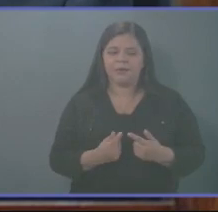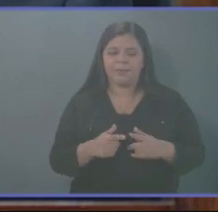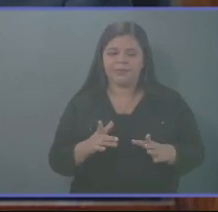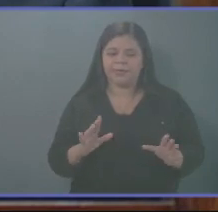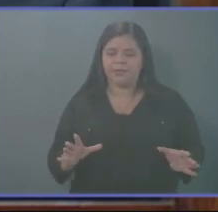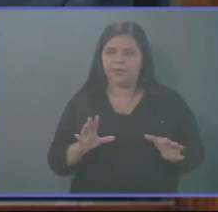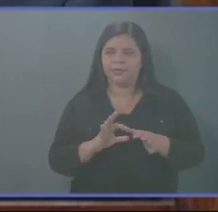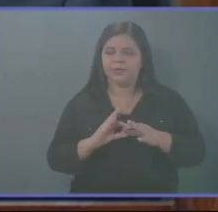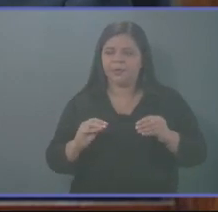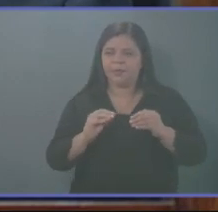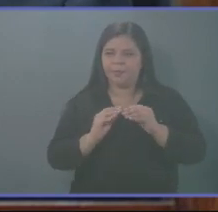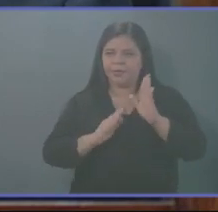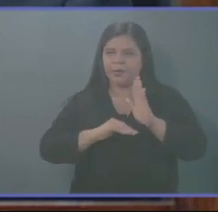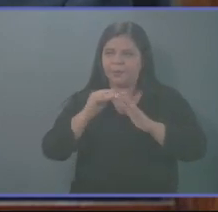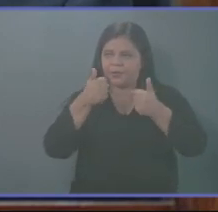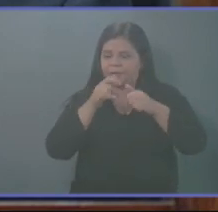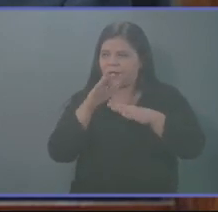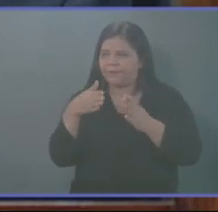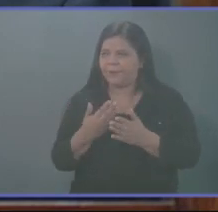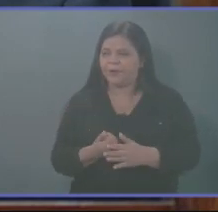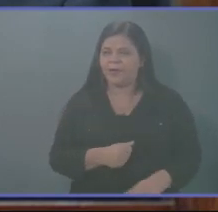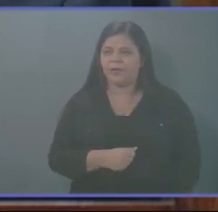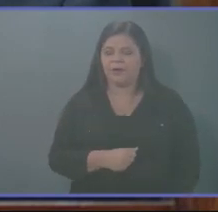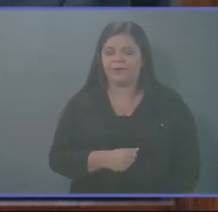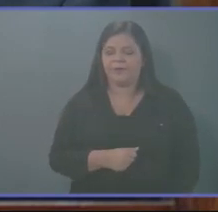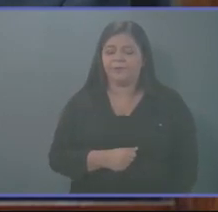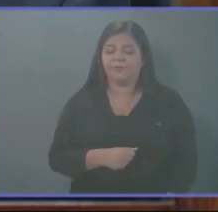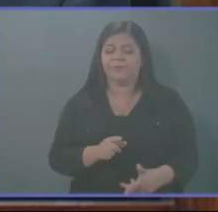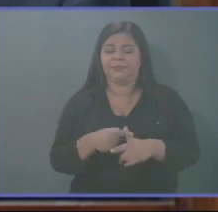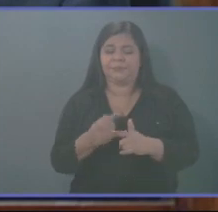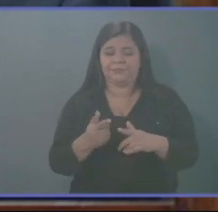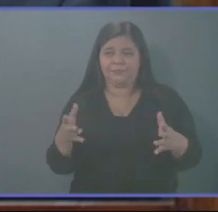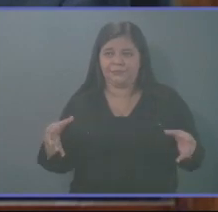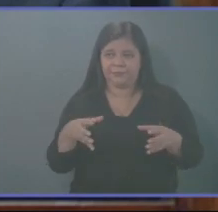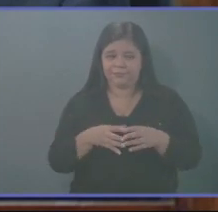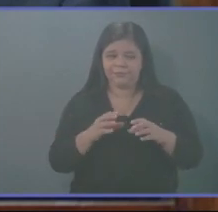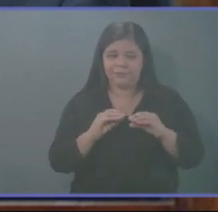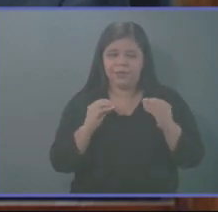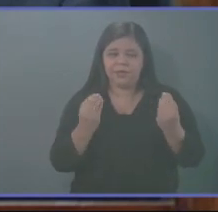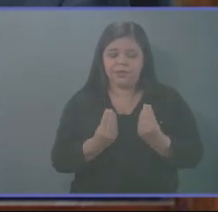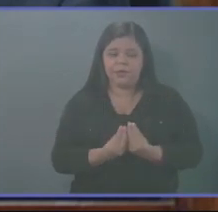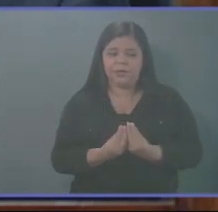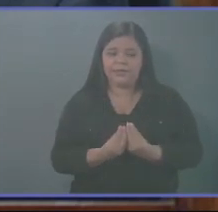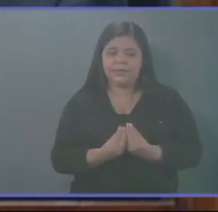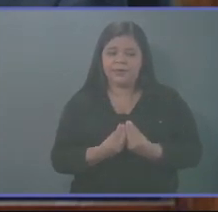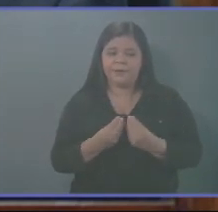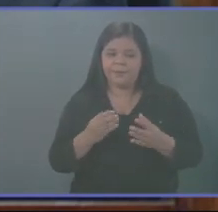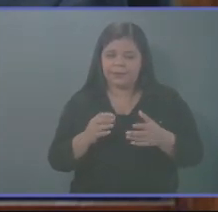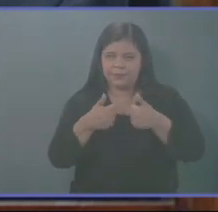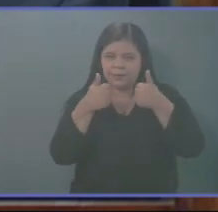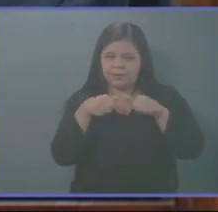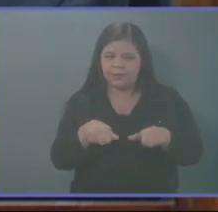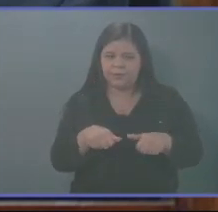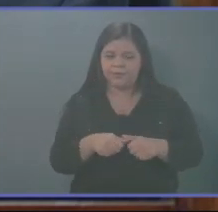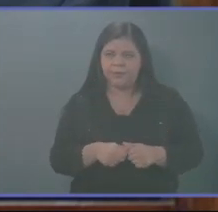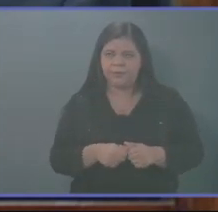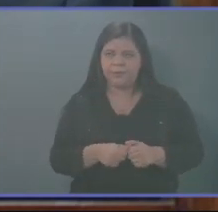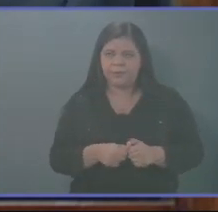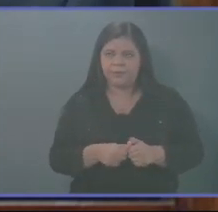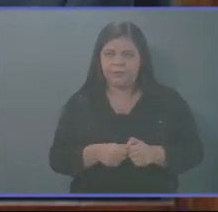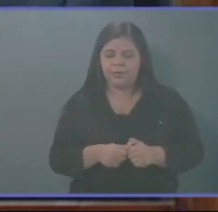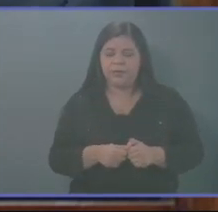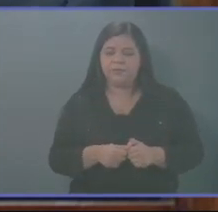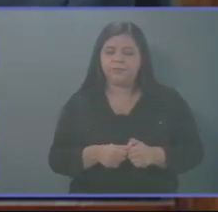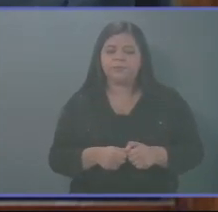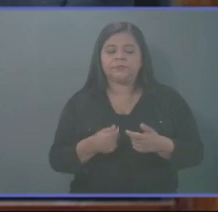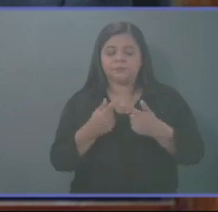mencionada en el artículo 1 de la Ley de Proscripción de maras, pandillas, agrupaciones, asociaciones y organizaciones de naturaleza criminal.